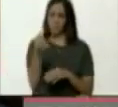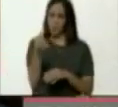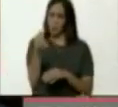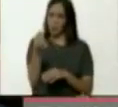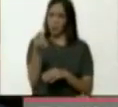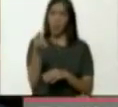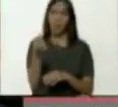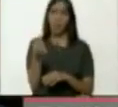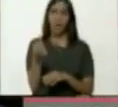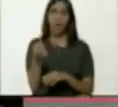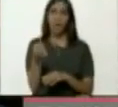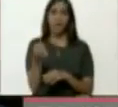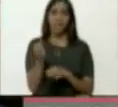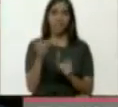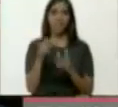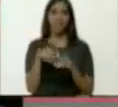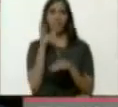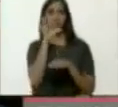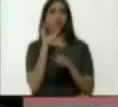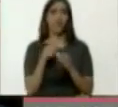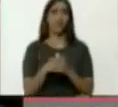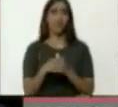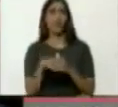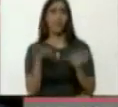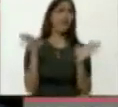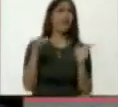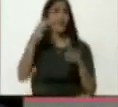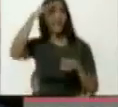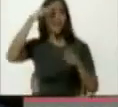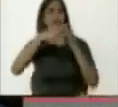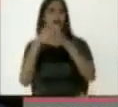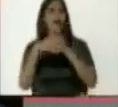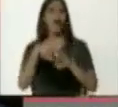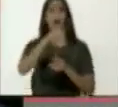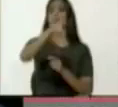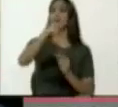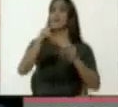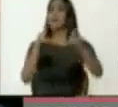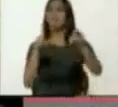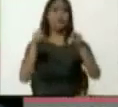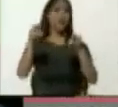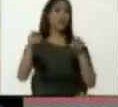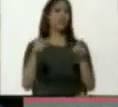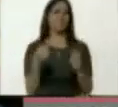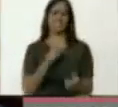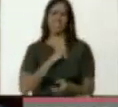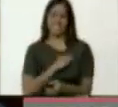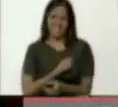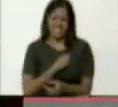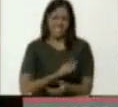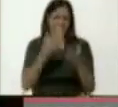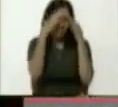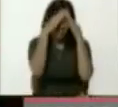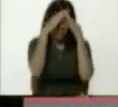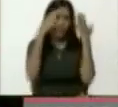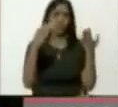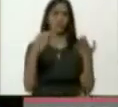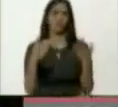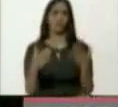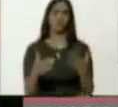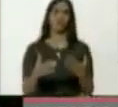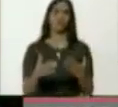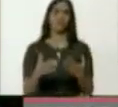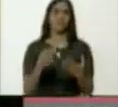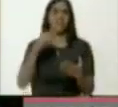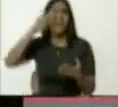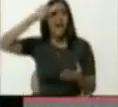público, sí. Sale con un chiste y que por ahí vienen los Marín, Carlos Marín, Fernando Marín, ¿qué es esto, gafo, hermano? Gafo. Gafo.